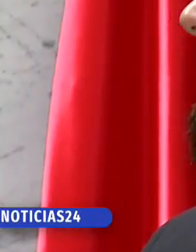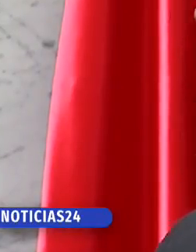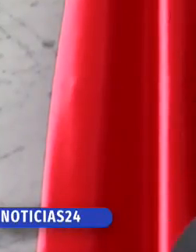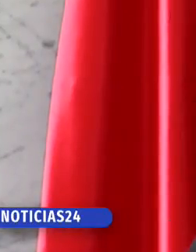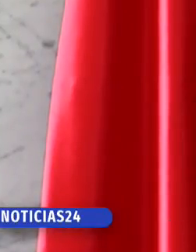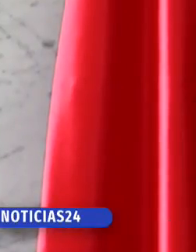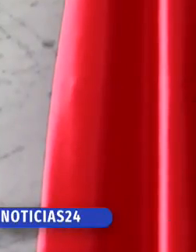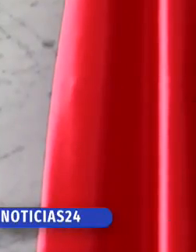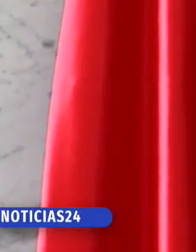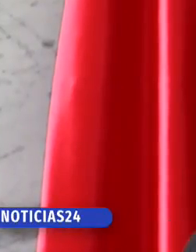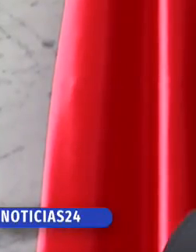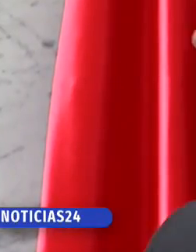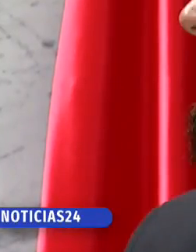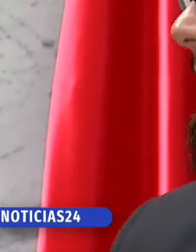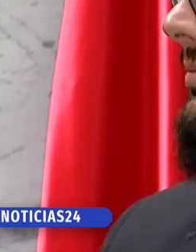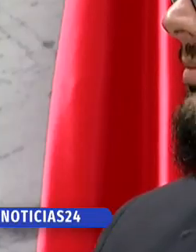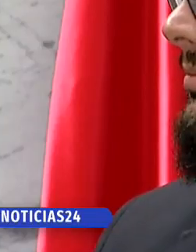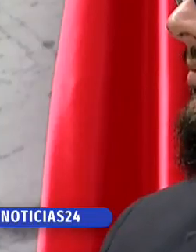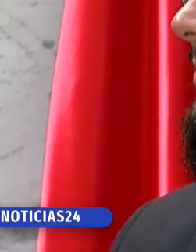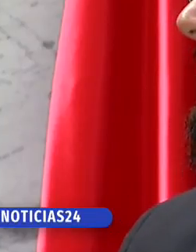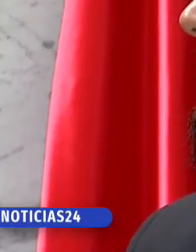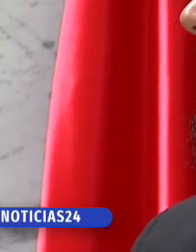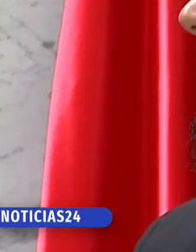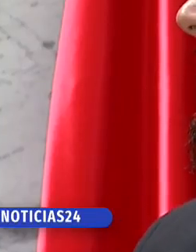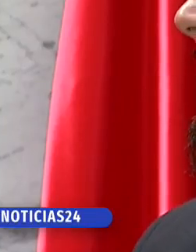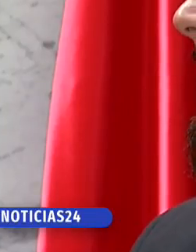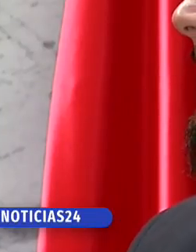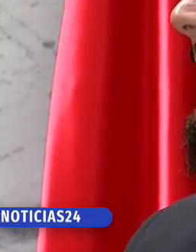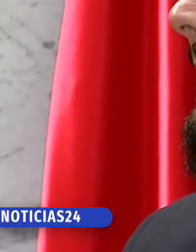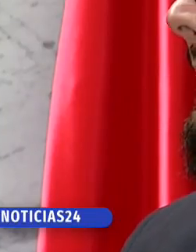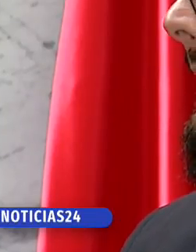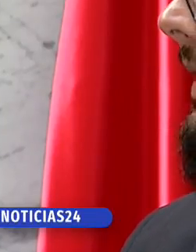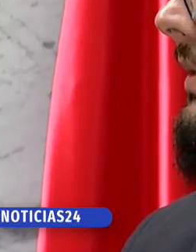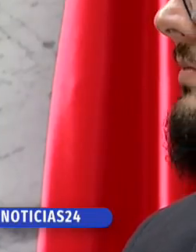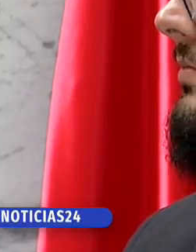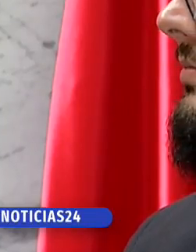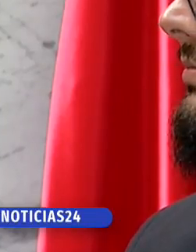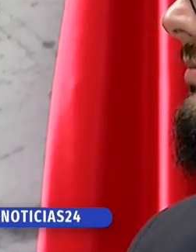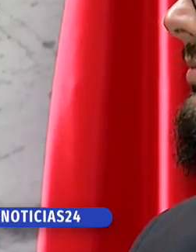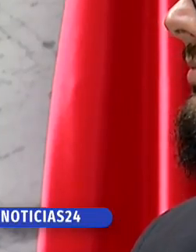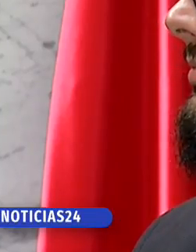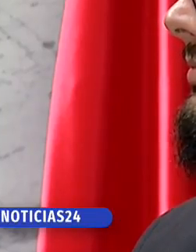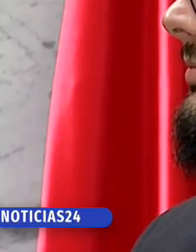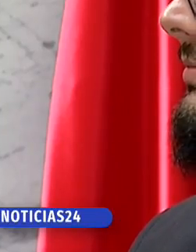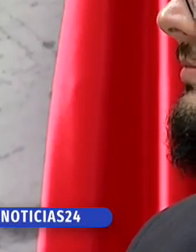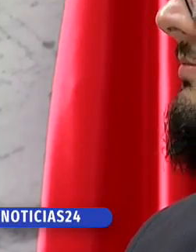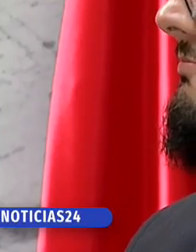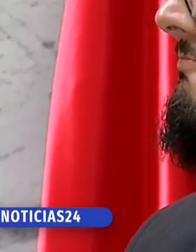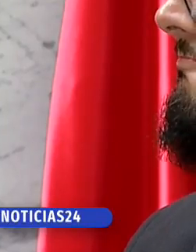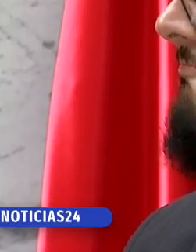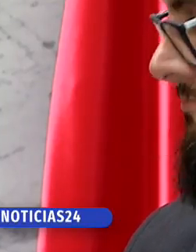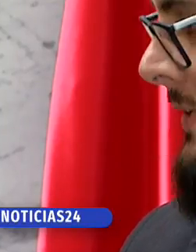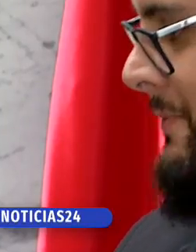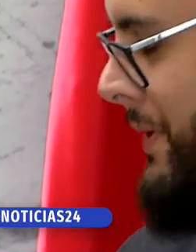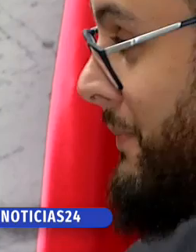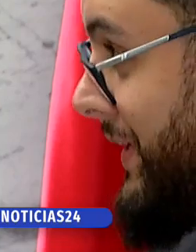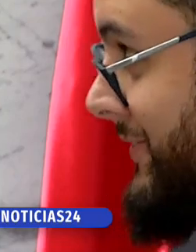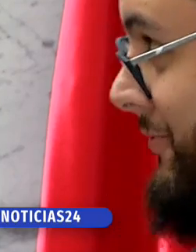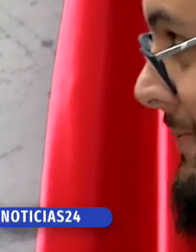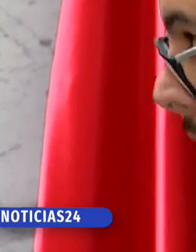rápidamente que emite la UDI en relación con esta situación. Y creo que desde las funciones que me corresponde hoy día desarrollar, no tengo que pronunciarme más allá de